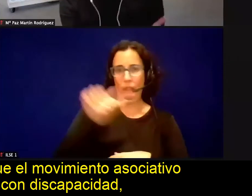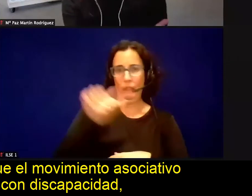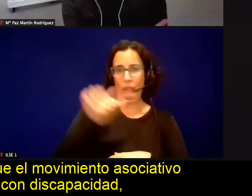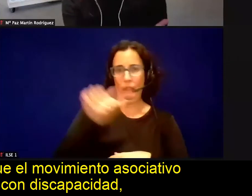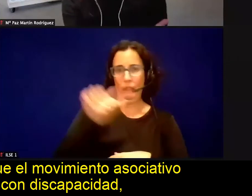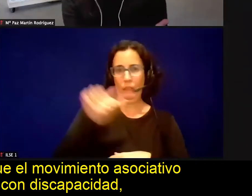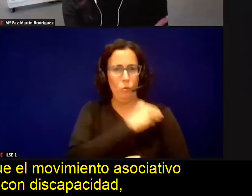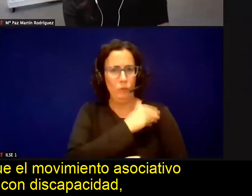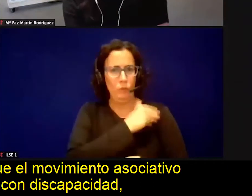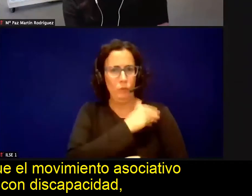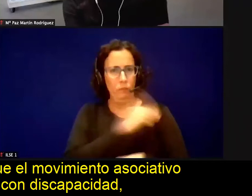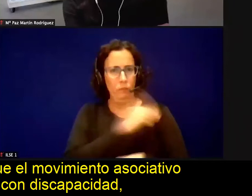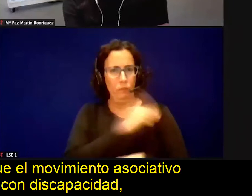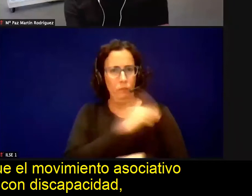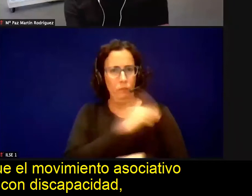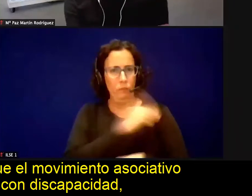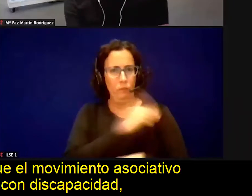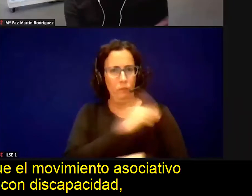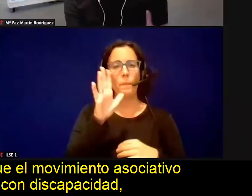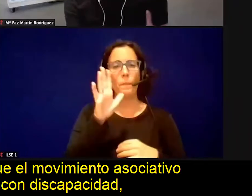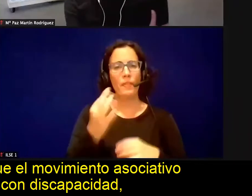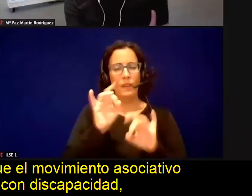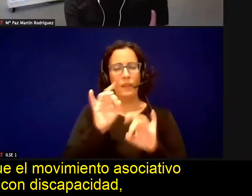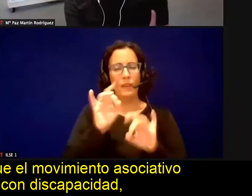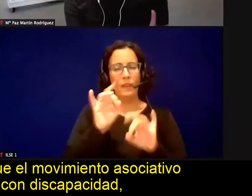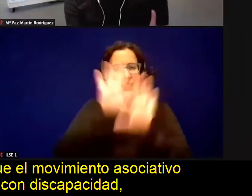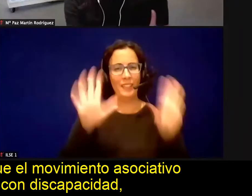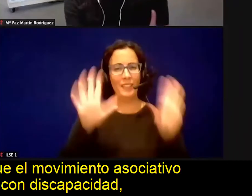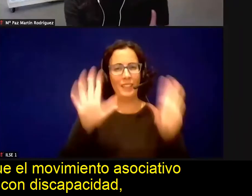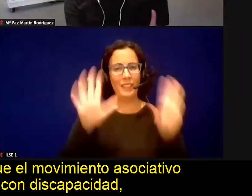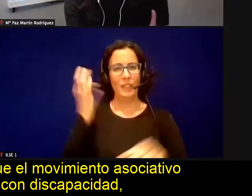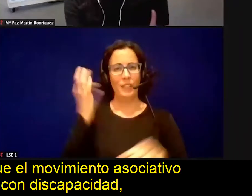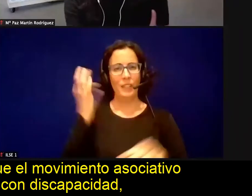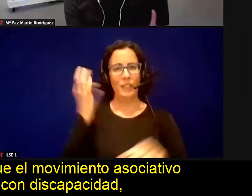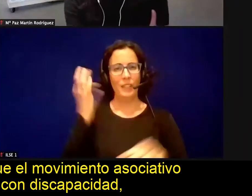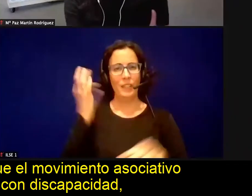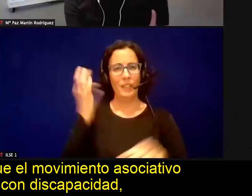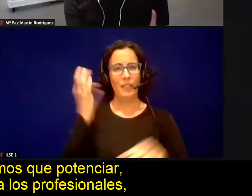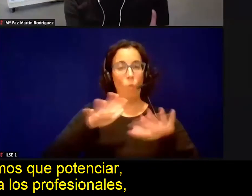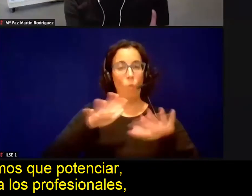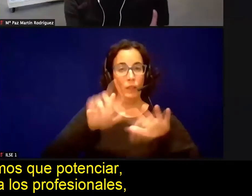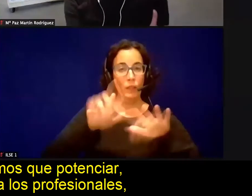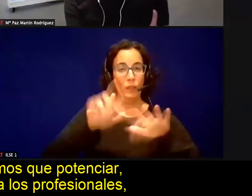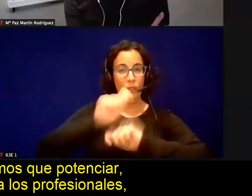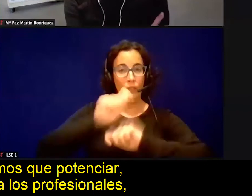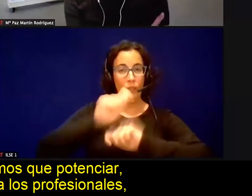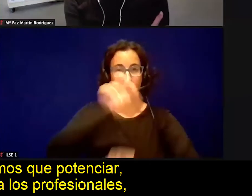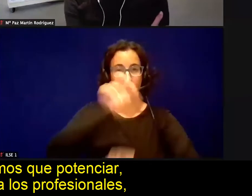que tener ahí claro que el movimiento asociativo de las personas con discapacidad, por supuesto que